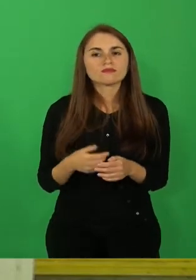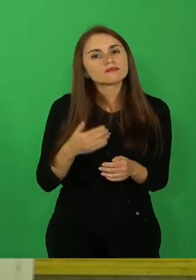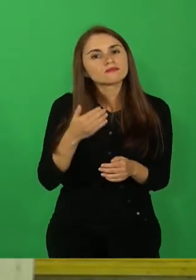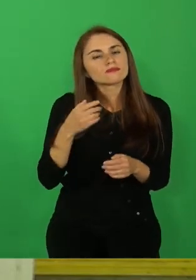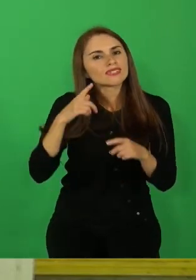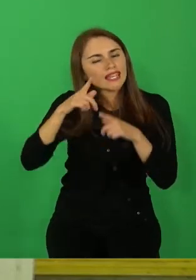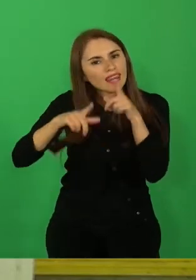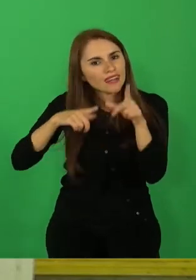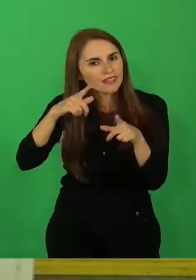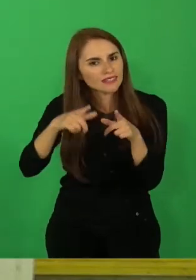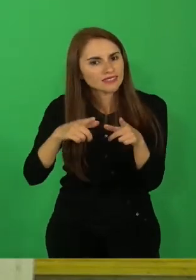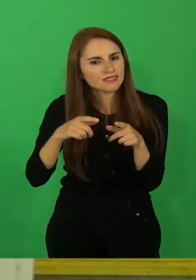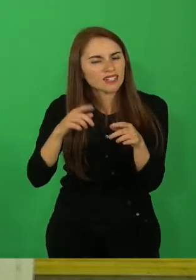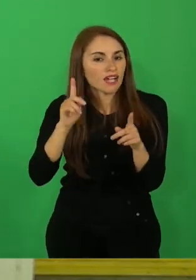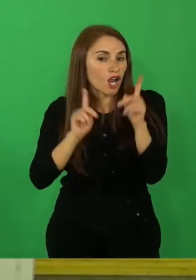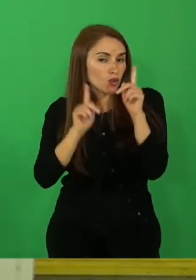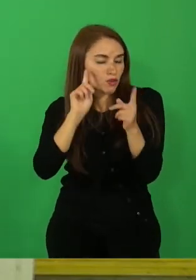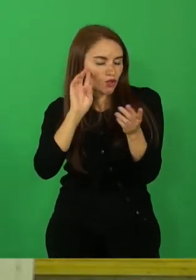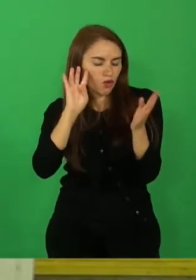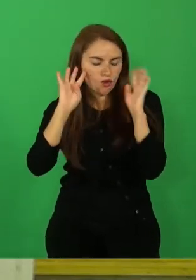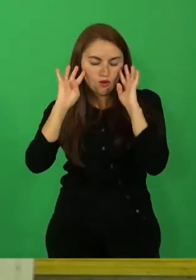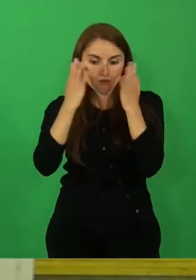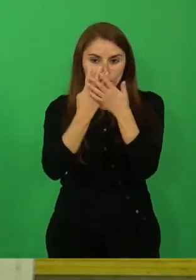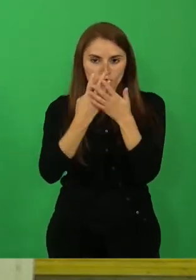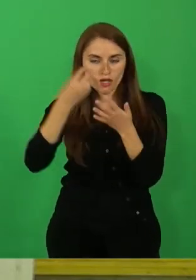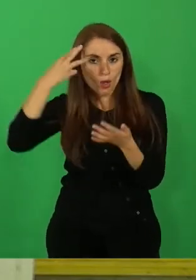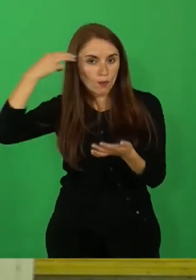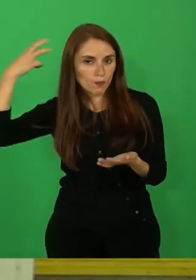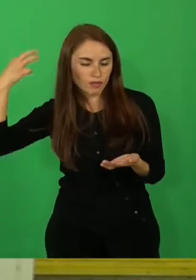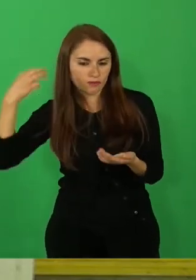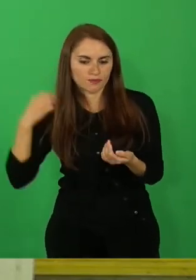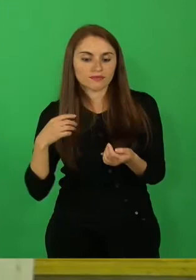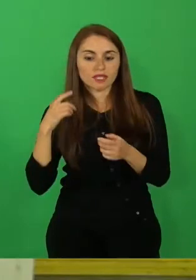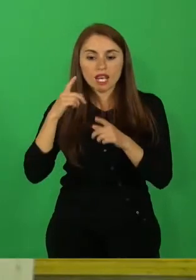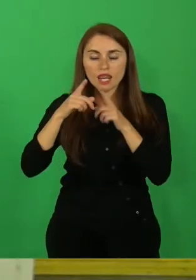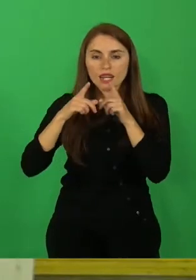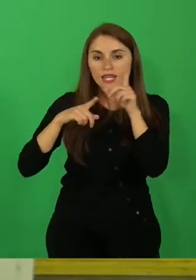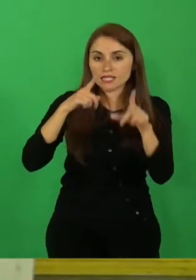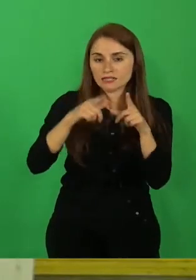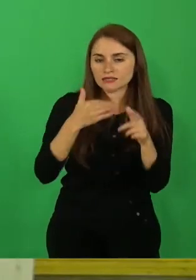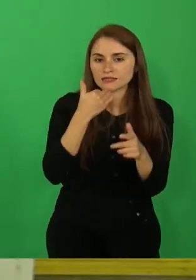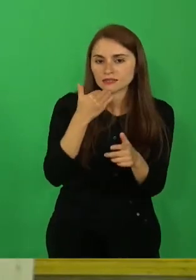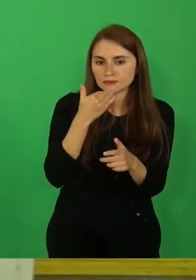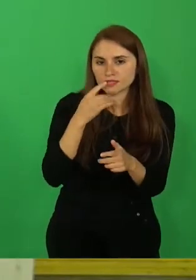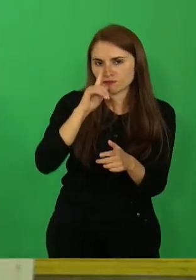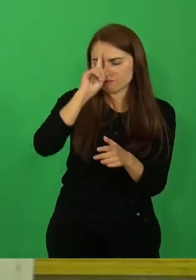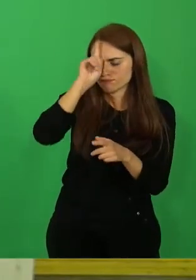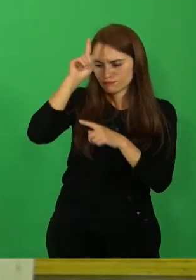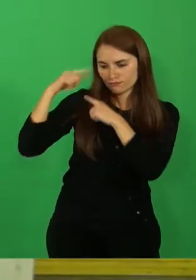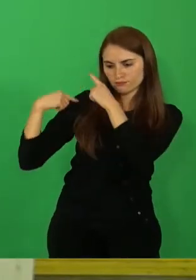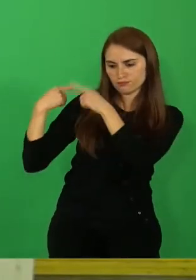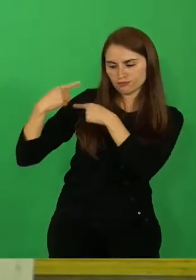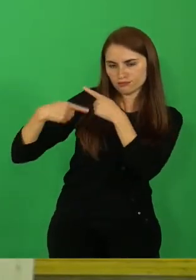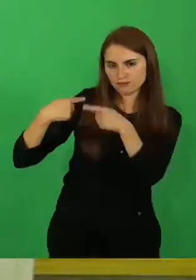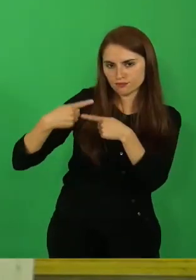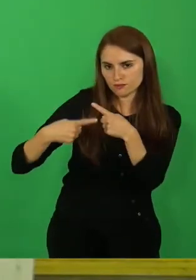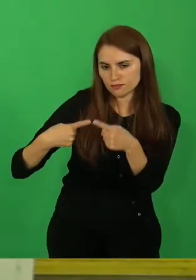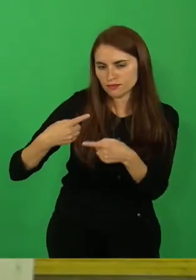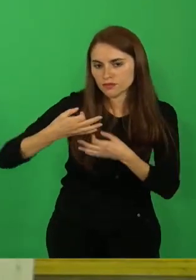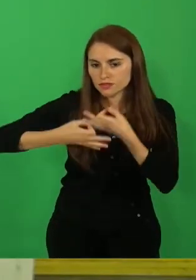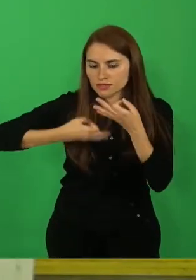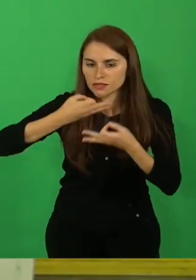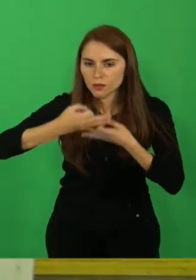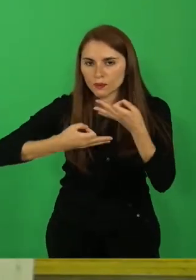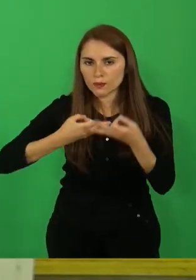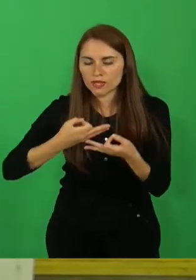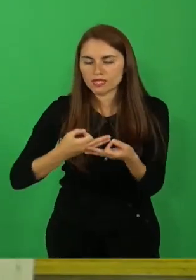Leyendas, que se suelen confundir mucho con los mitos. También son relatos tradicionales, es decir, que se han propagado o